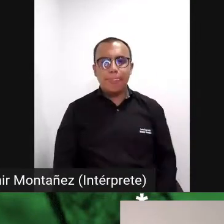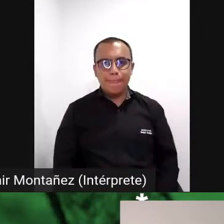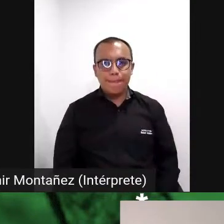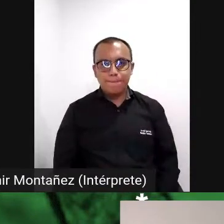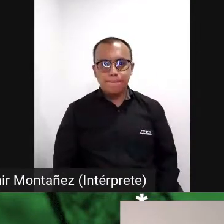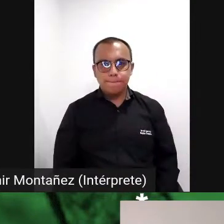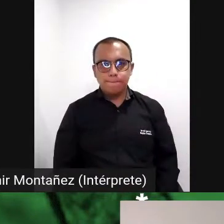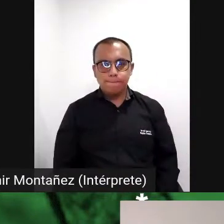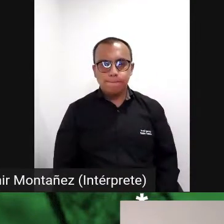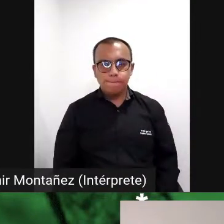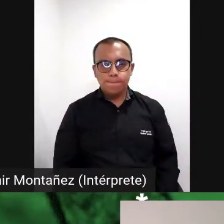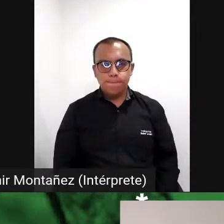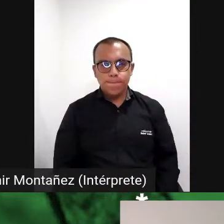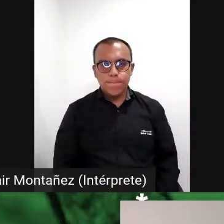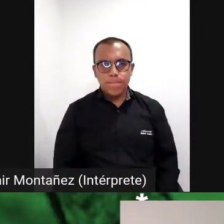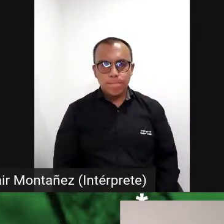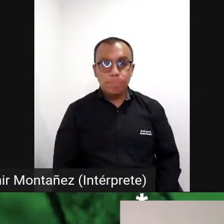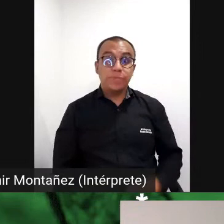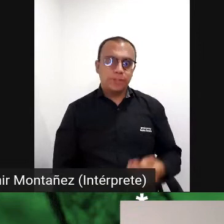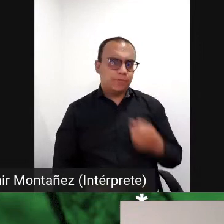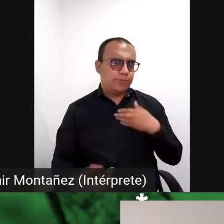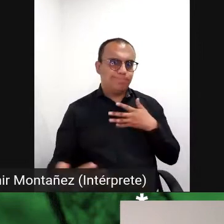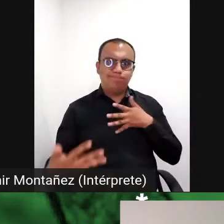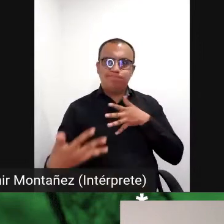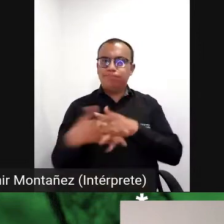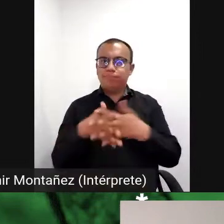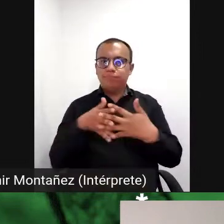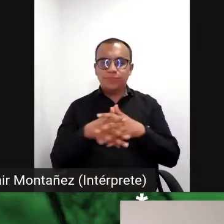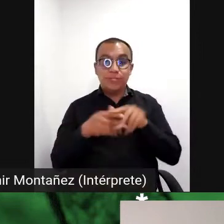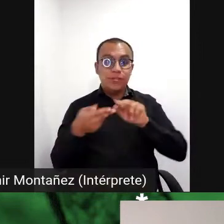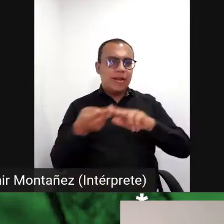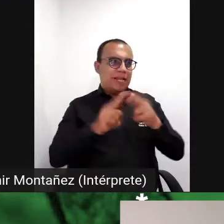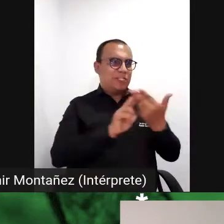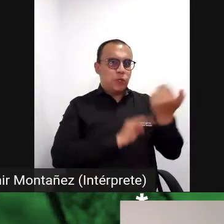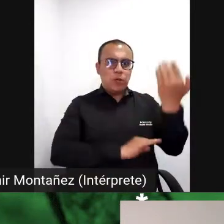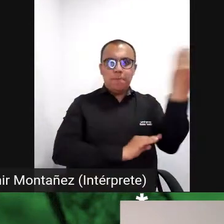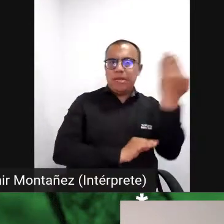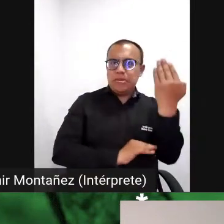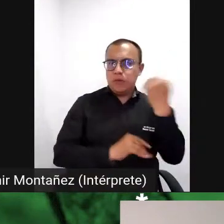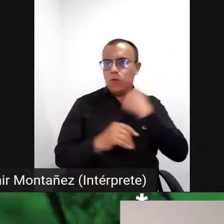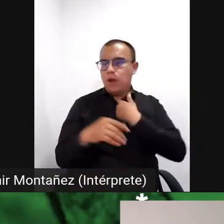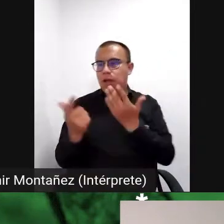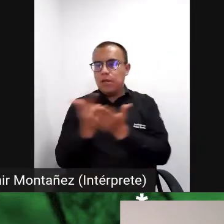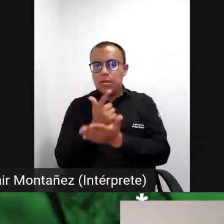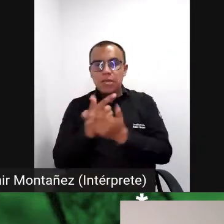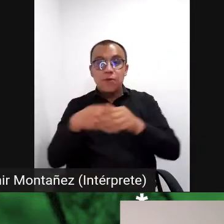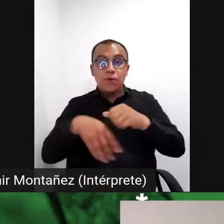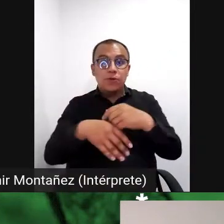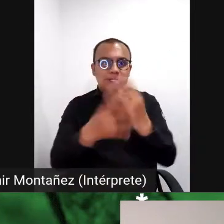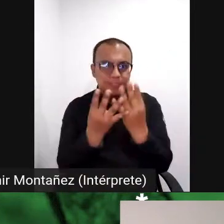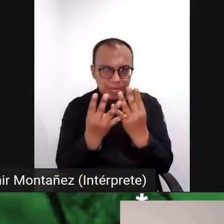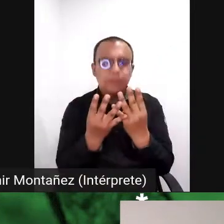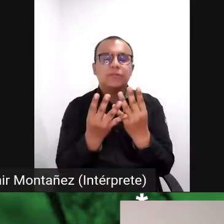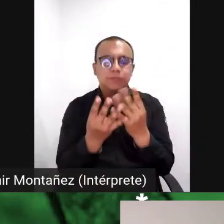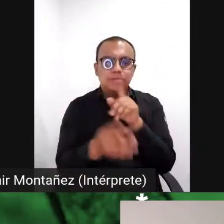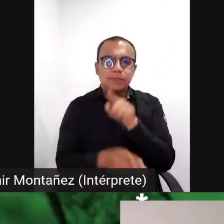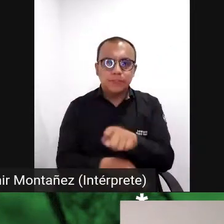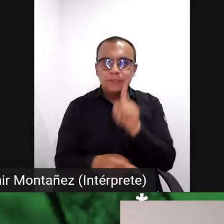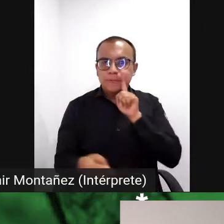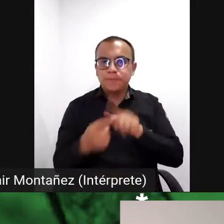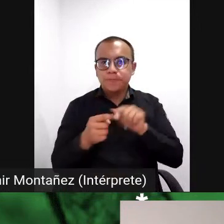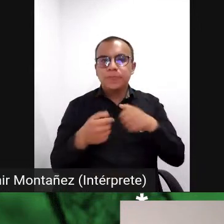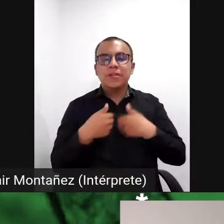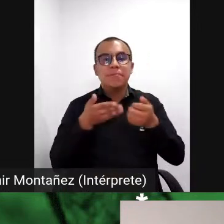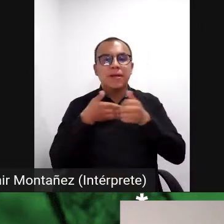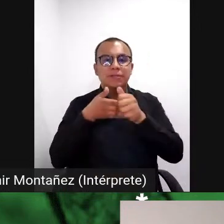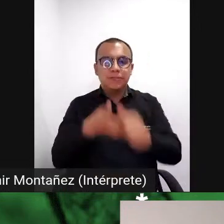Y digamos, se complementan muy bien con el documental, es como una gran estrategia, y algunas de estas piezas, la guía de campo y